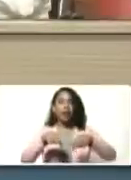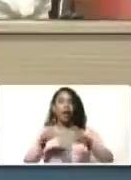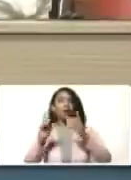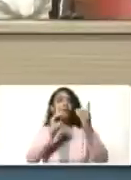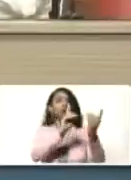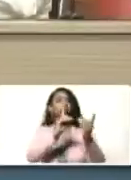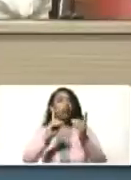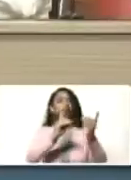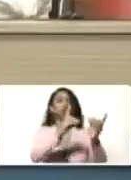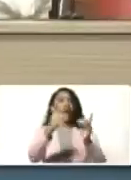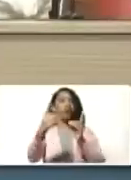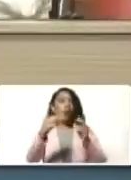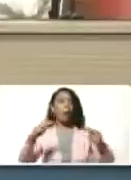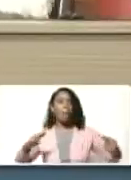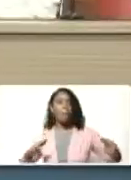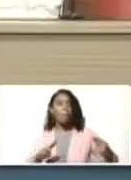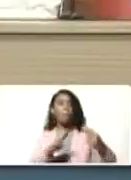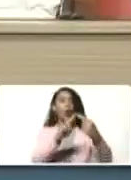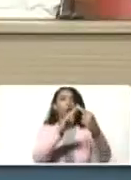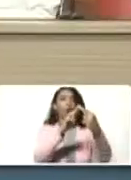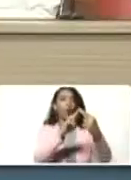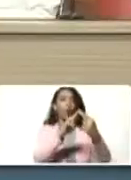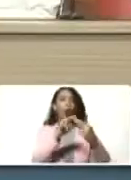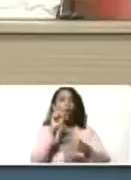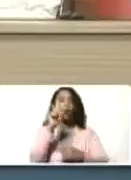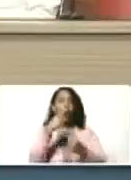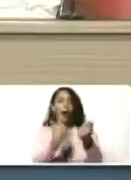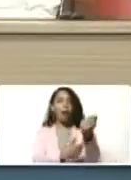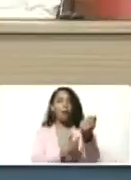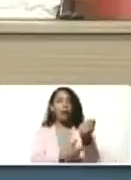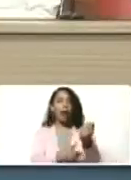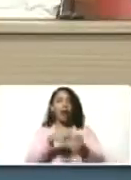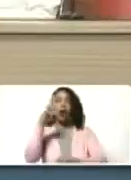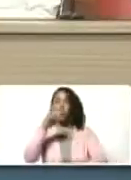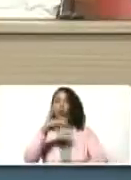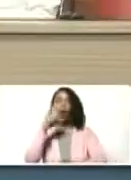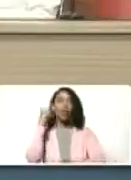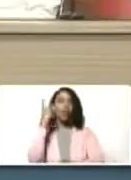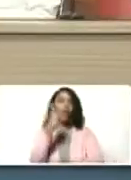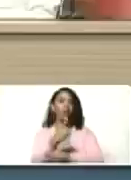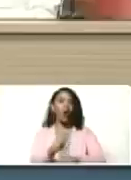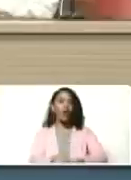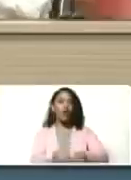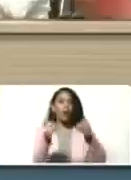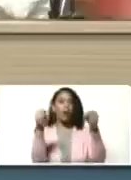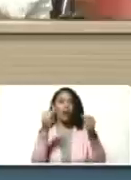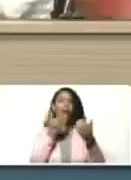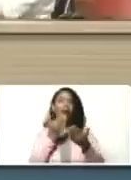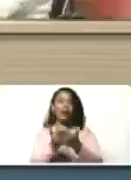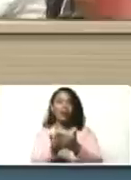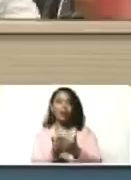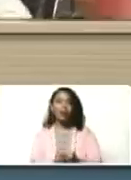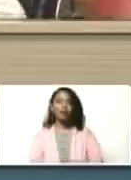discusiones, debates y encuentros de una hermandad que nunca debió ser quebrada. Gracias.